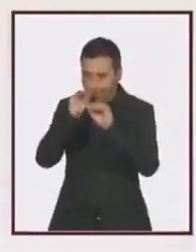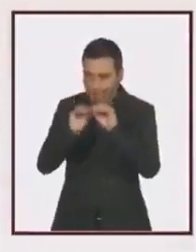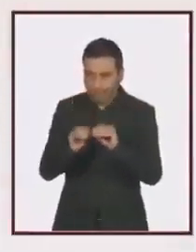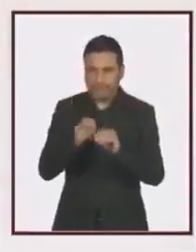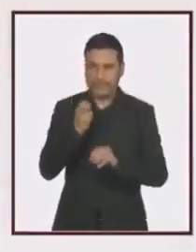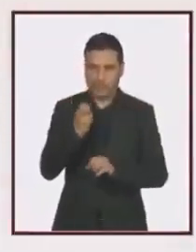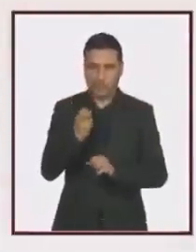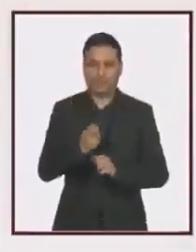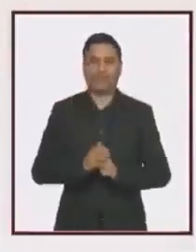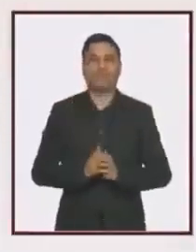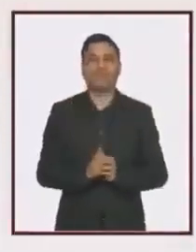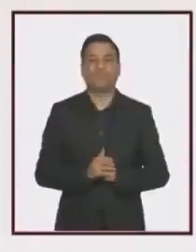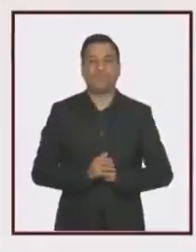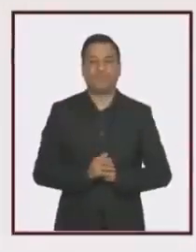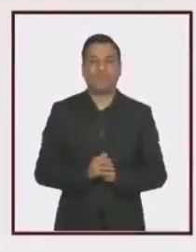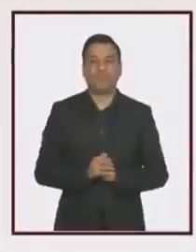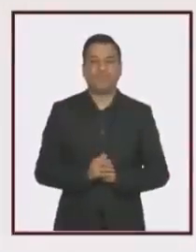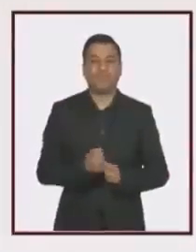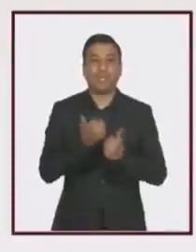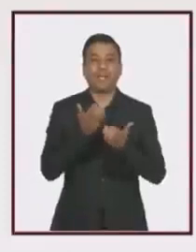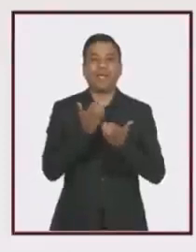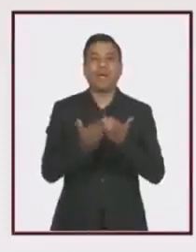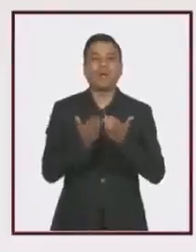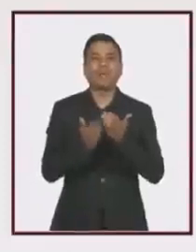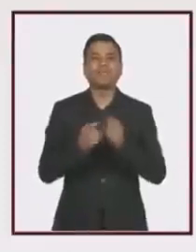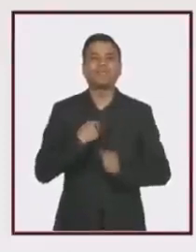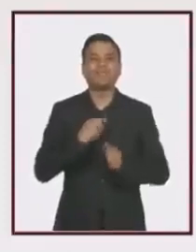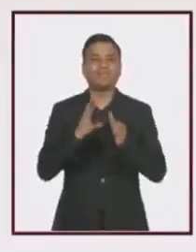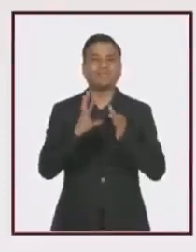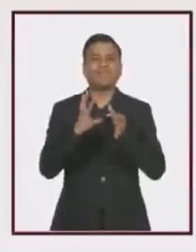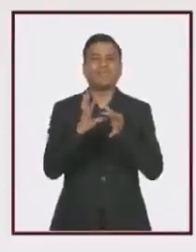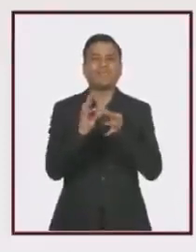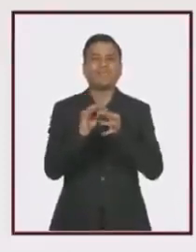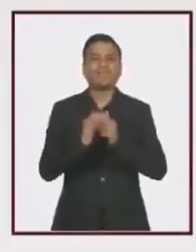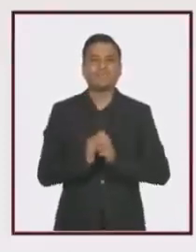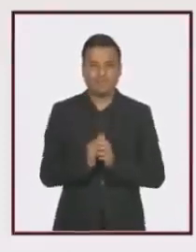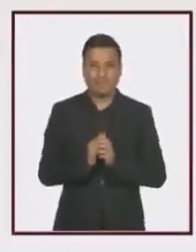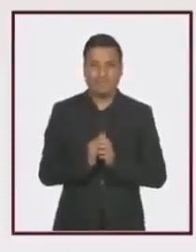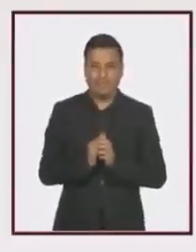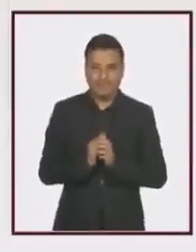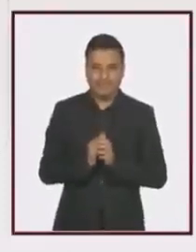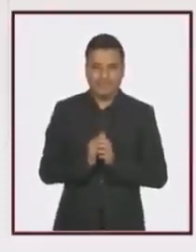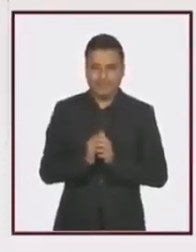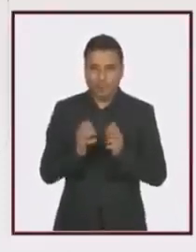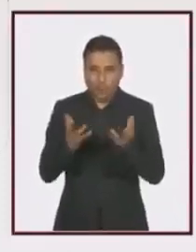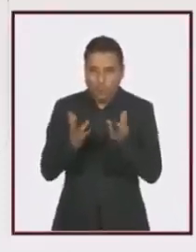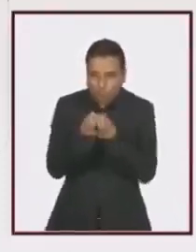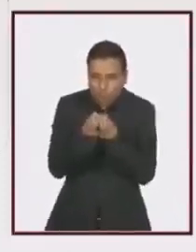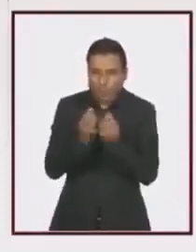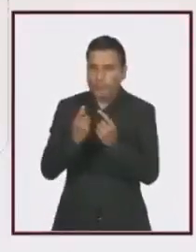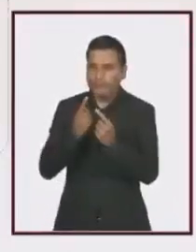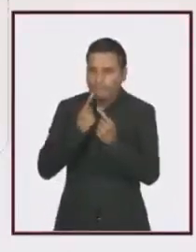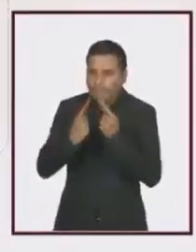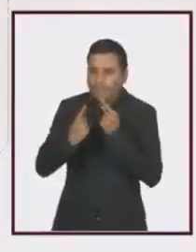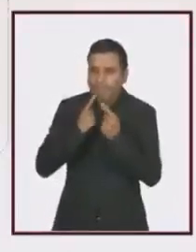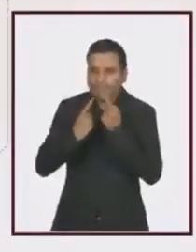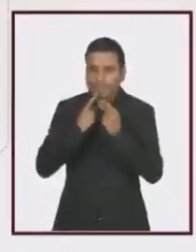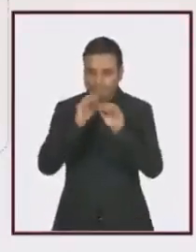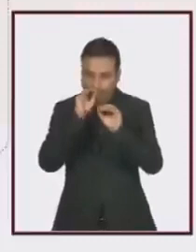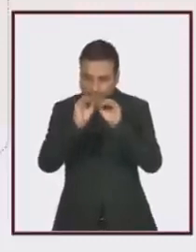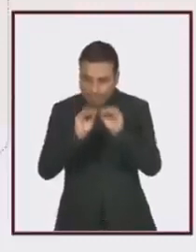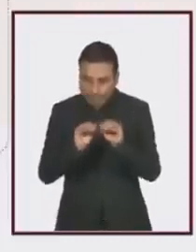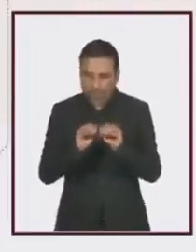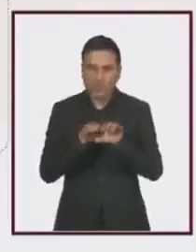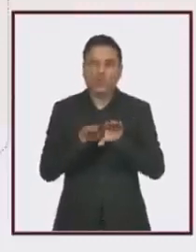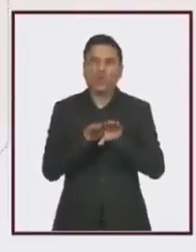centrar un poco en este proceso de codiseño y cómo vamos a pasar del programa sintético